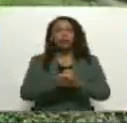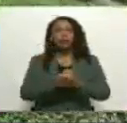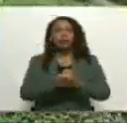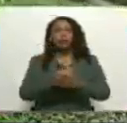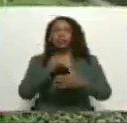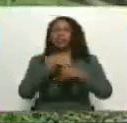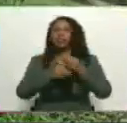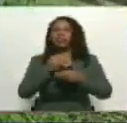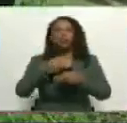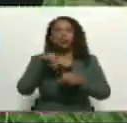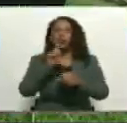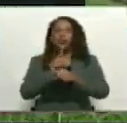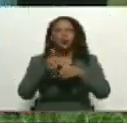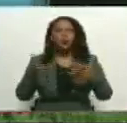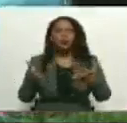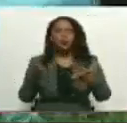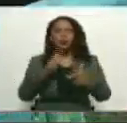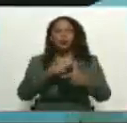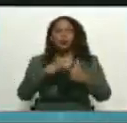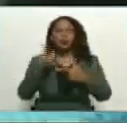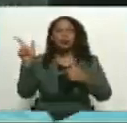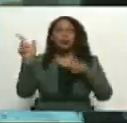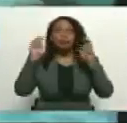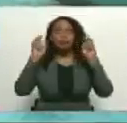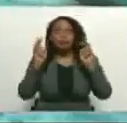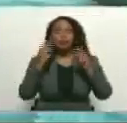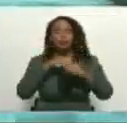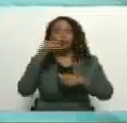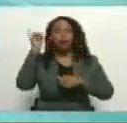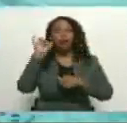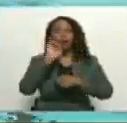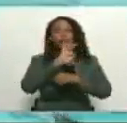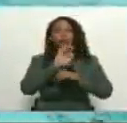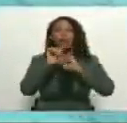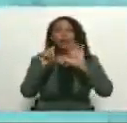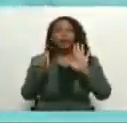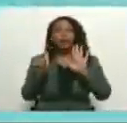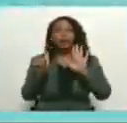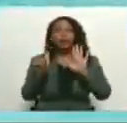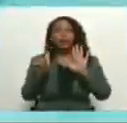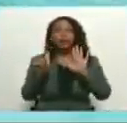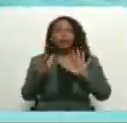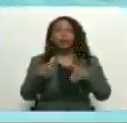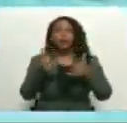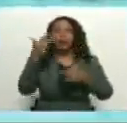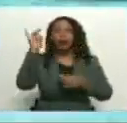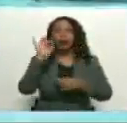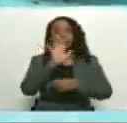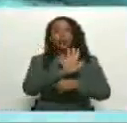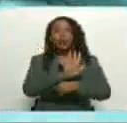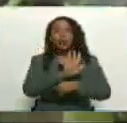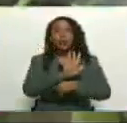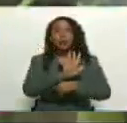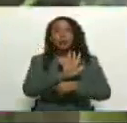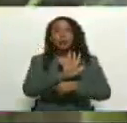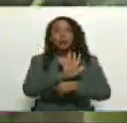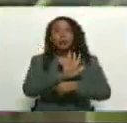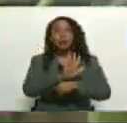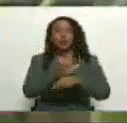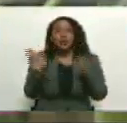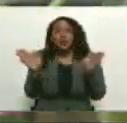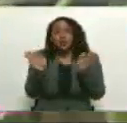hace único. Entonces, en ese conteo nosotros llevamos 36 individuos, de los cuales 5 han sido cachorros. Y